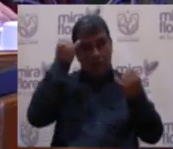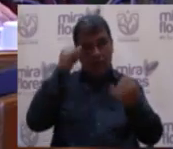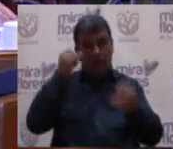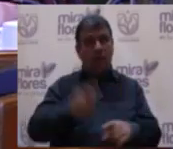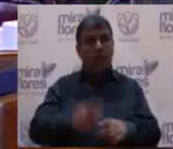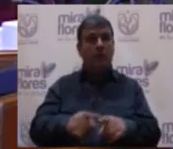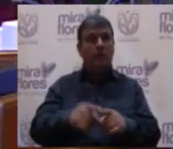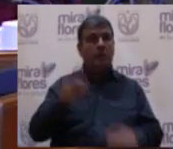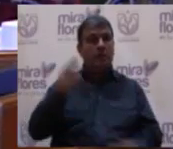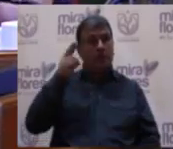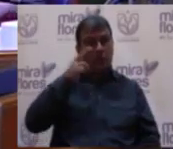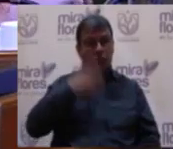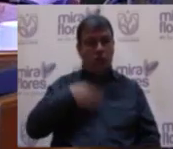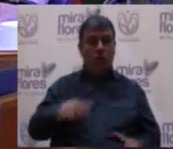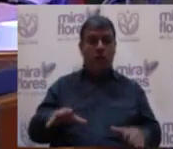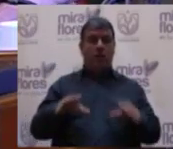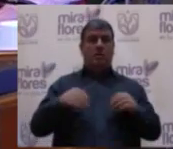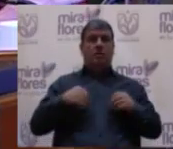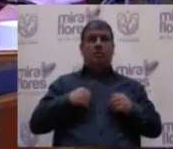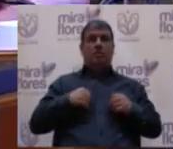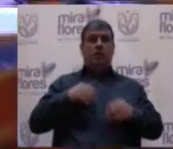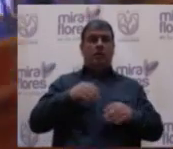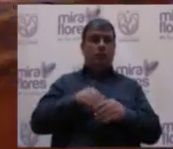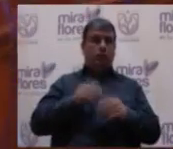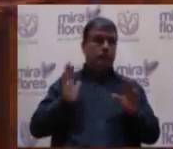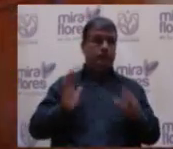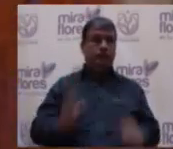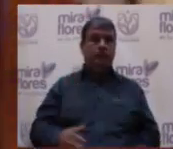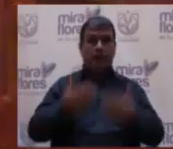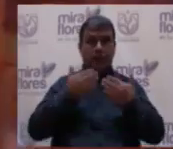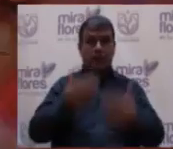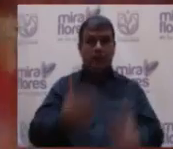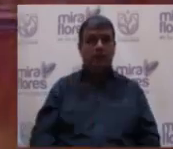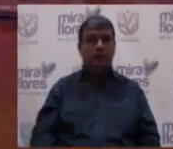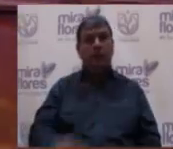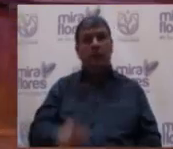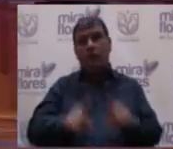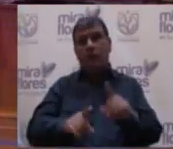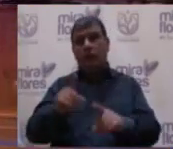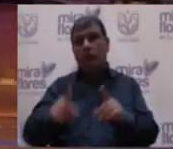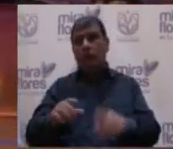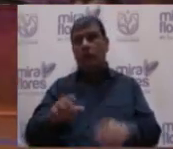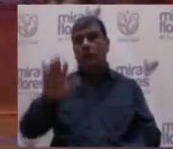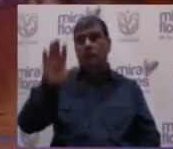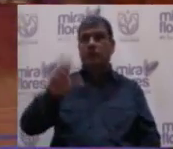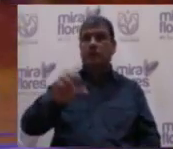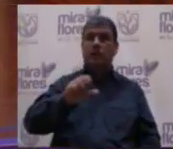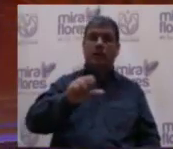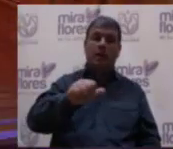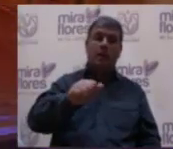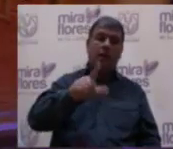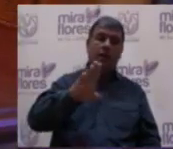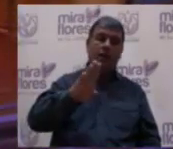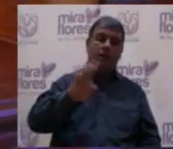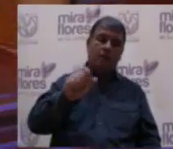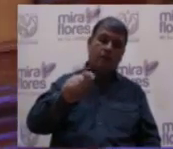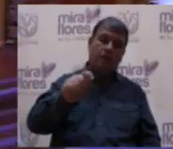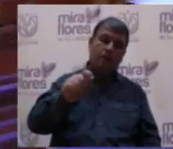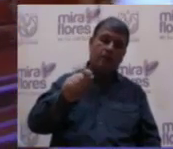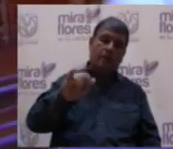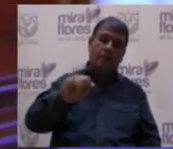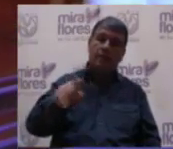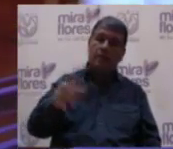este motivo me voy a abstener en este caso. Gracias. Muy bien, ¿alguna otra intervención? Sí, señor Albertis, tiene el uso de la